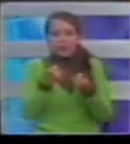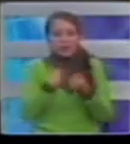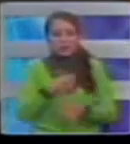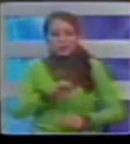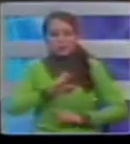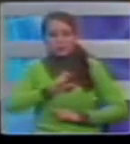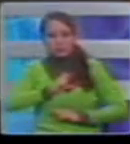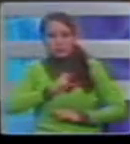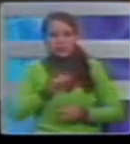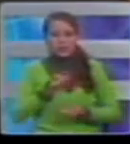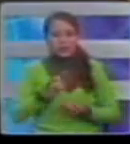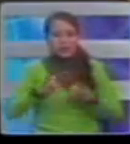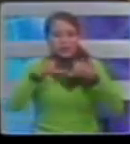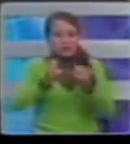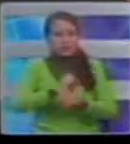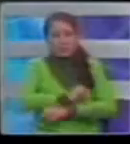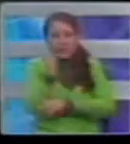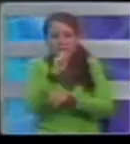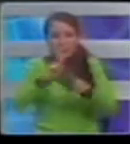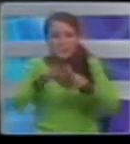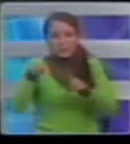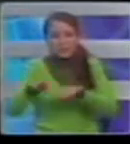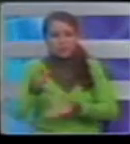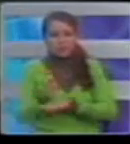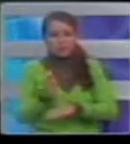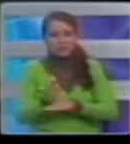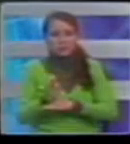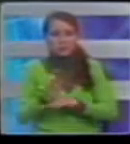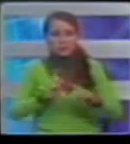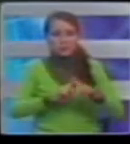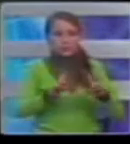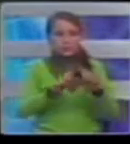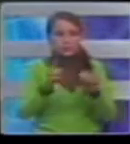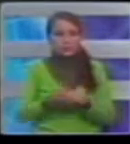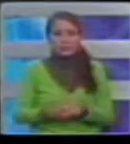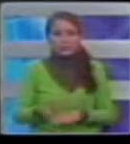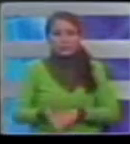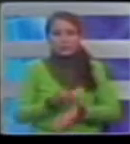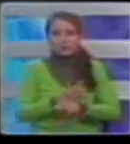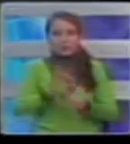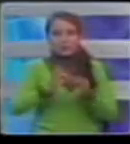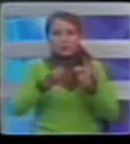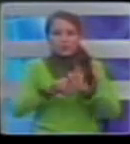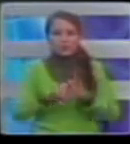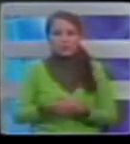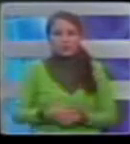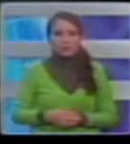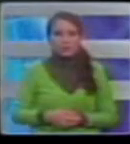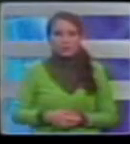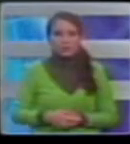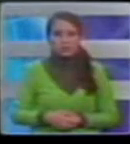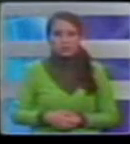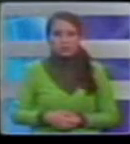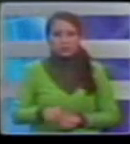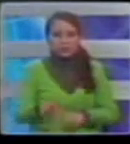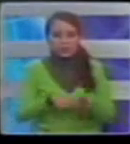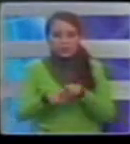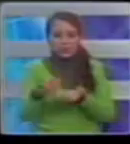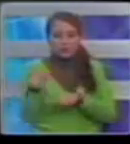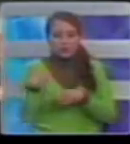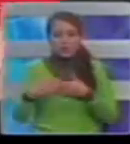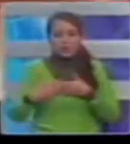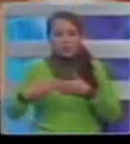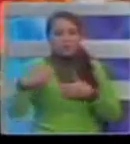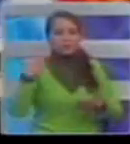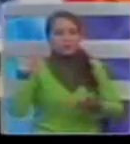medallas, reconocimientos y cosas que ha ganado el Ecuador en las distintas olimpiadas y competencias que ha tenido a lo largo